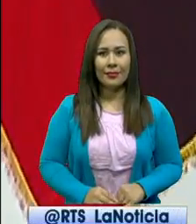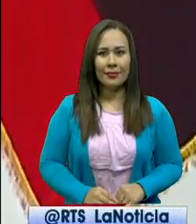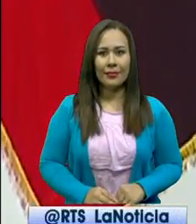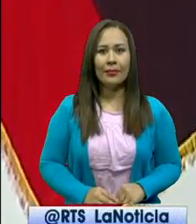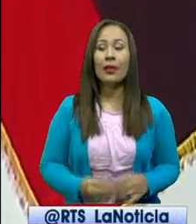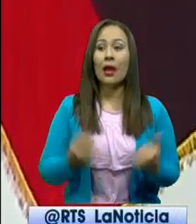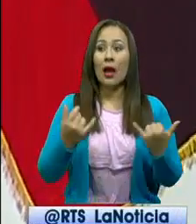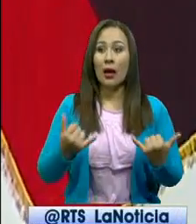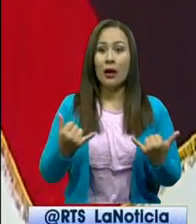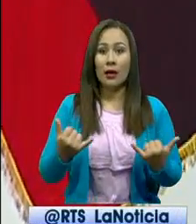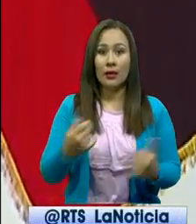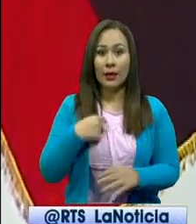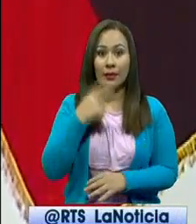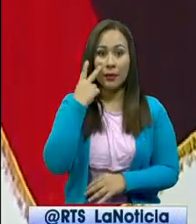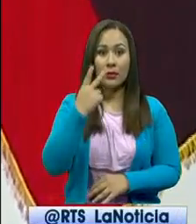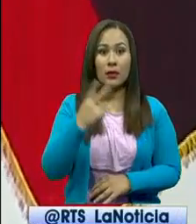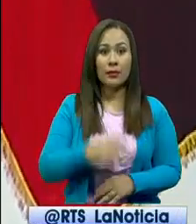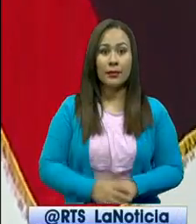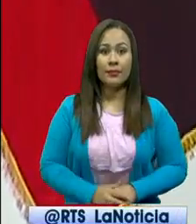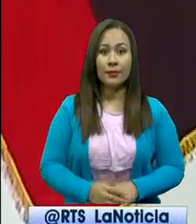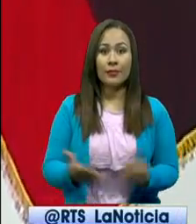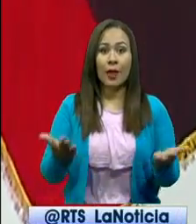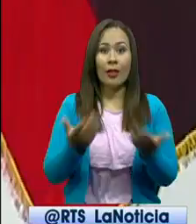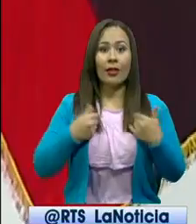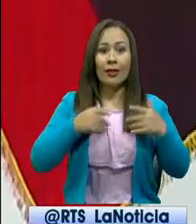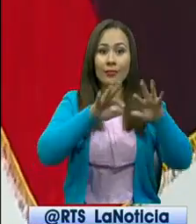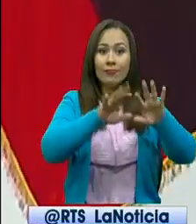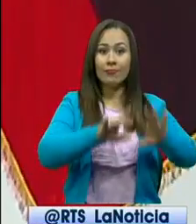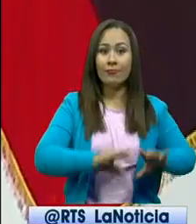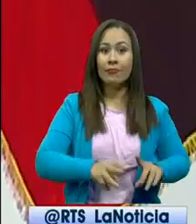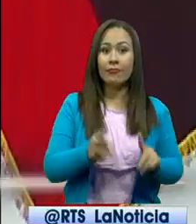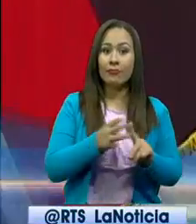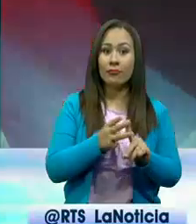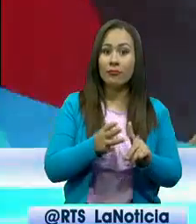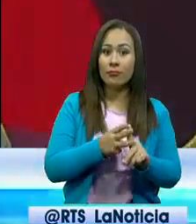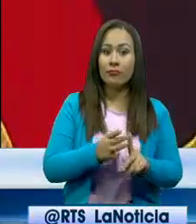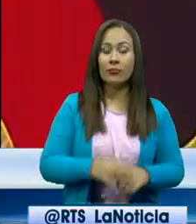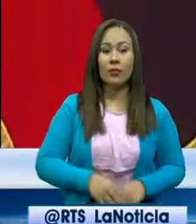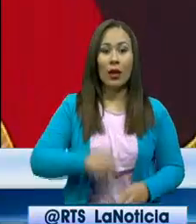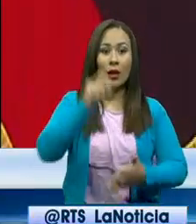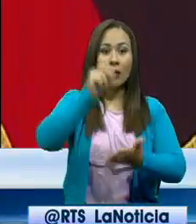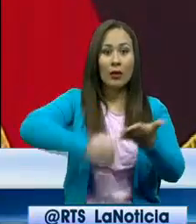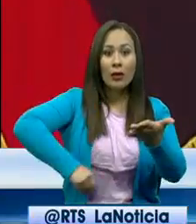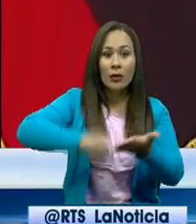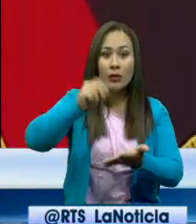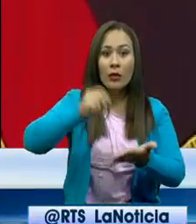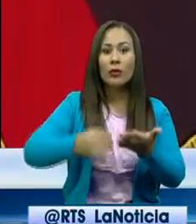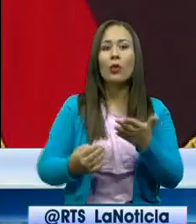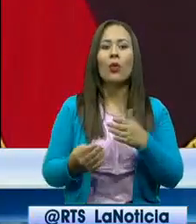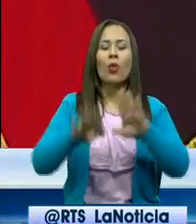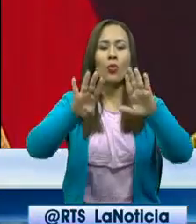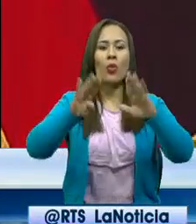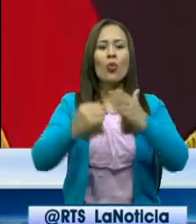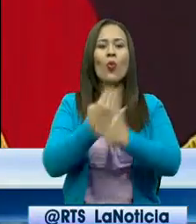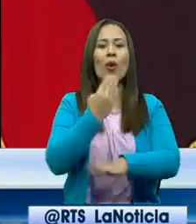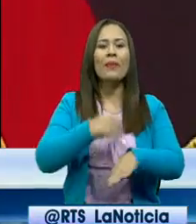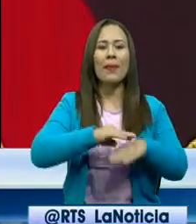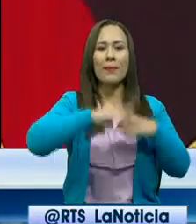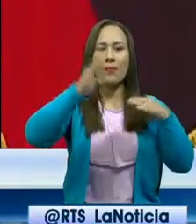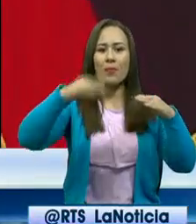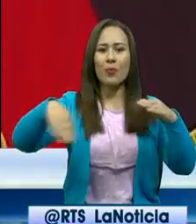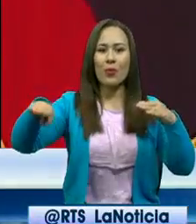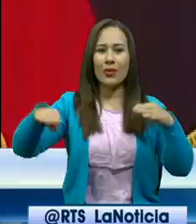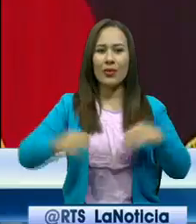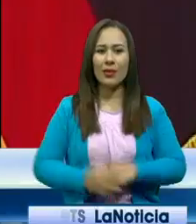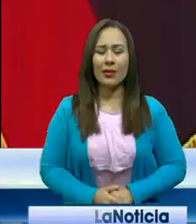Vamos a elevar al portal de contratación pública la contratación del nuevo puente que